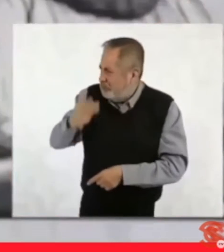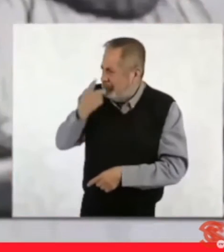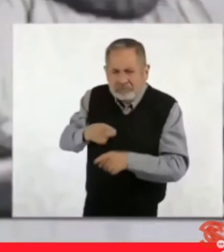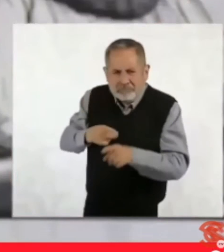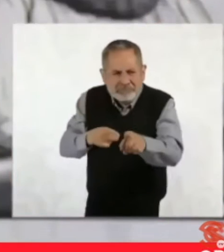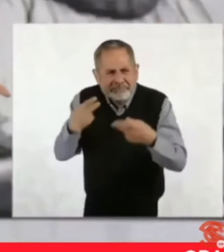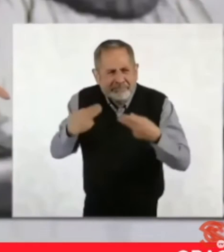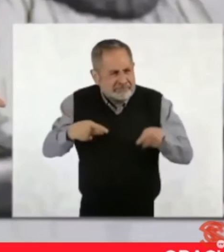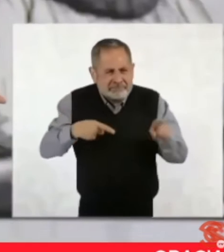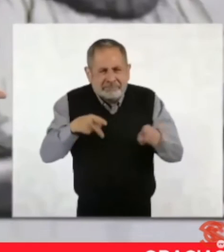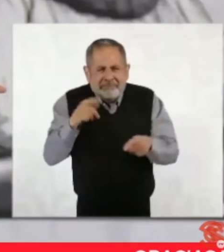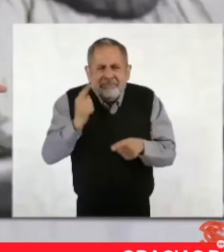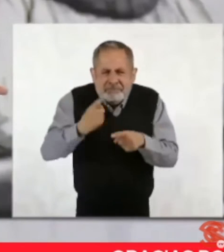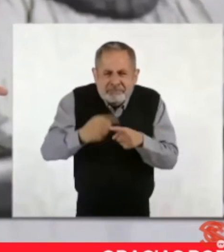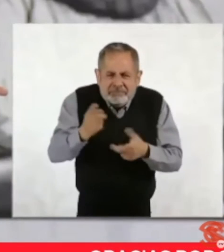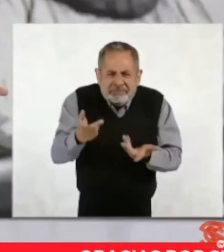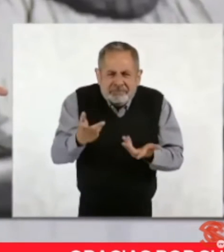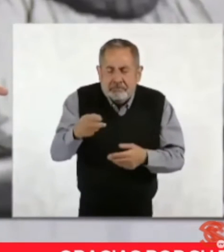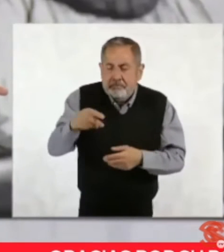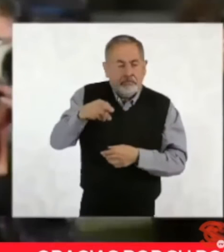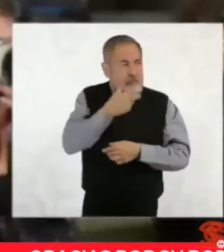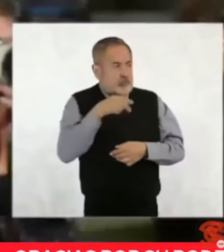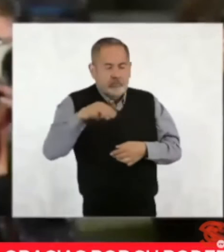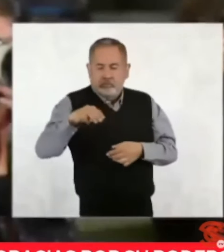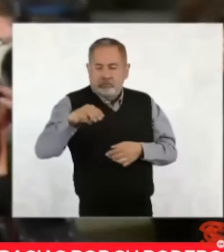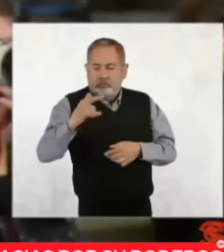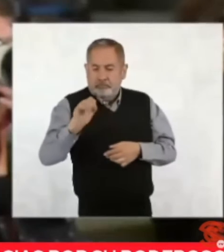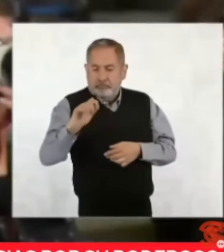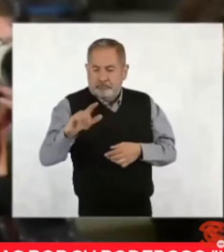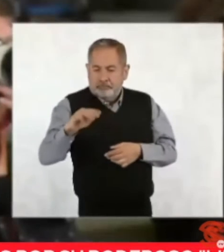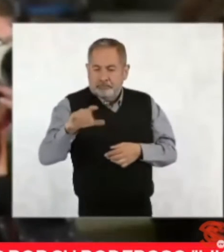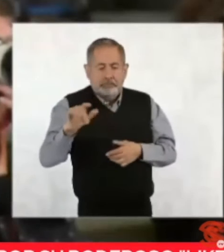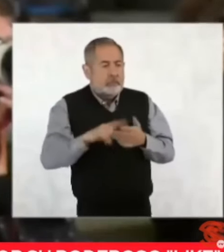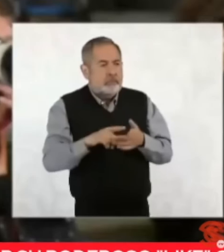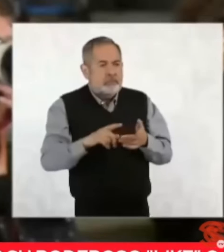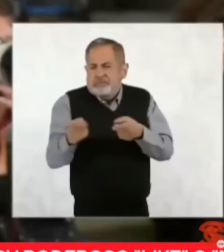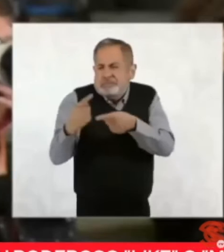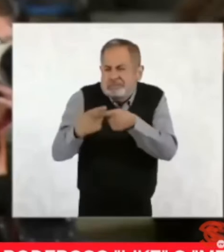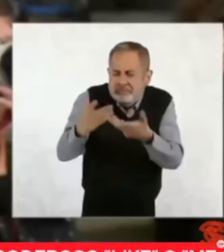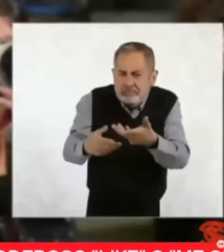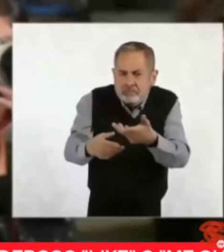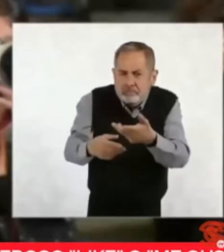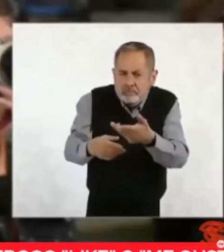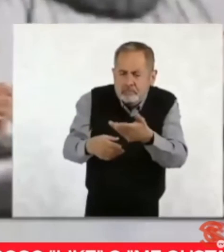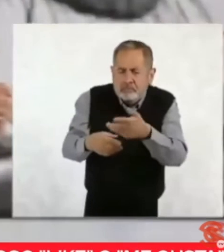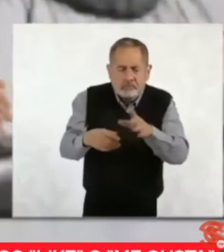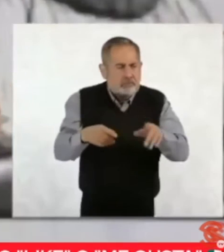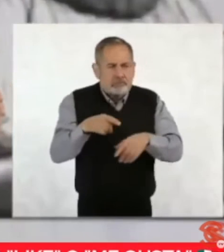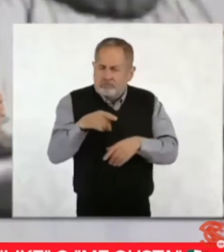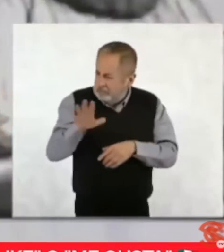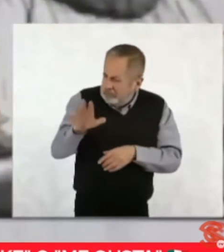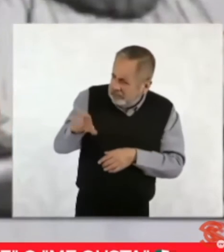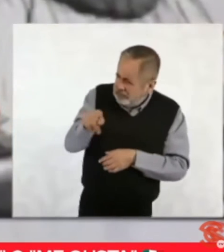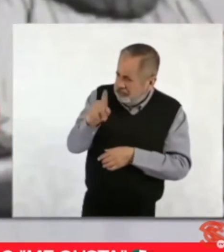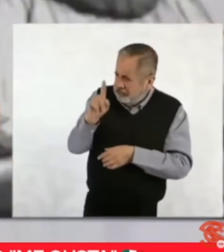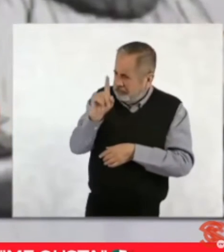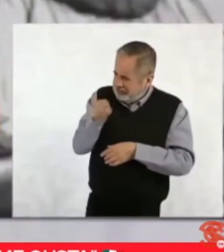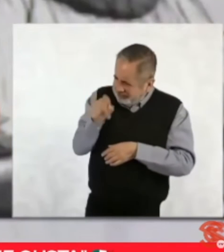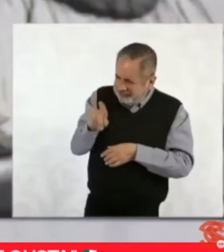Mesa. Y él dirige el sitio Narcopolíticos. De hecho, también hay organizaciones. ¿Él